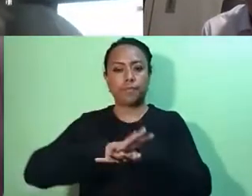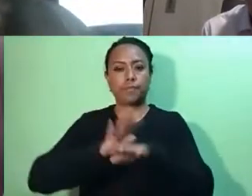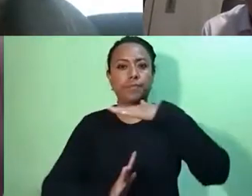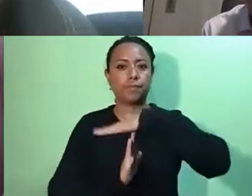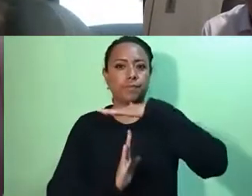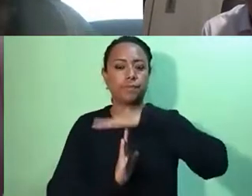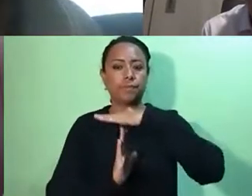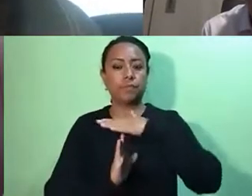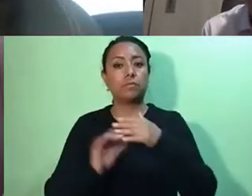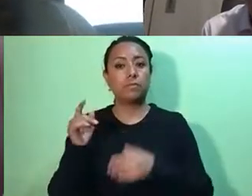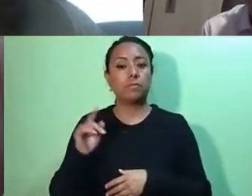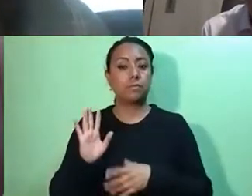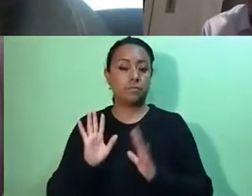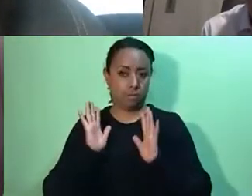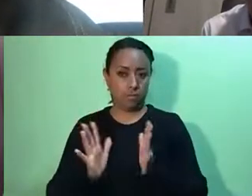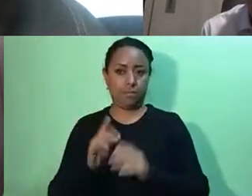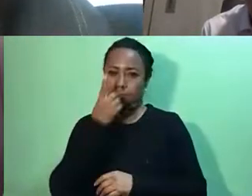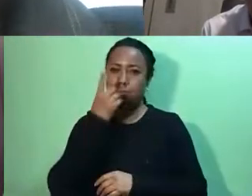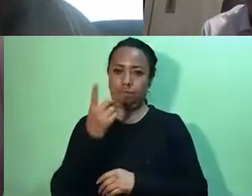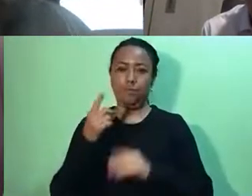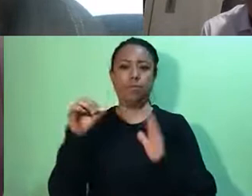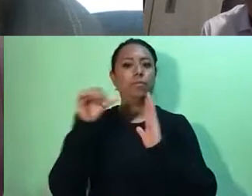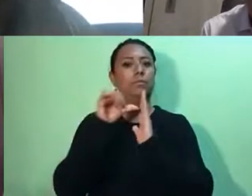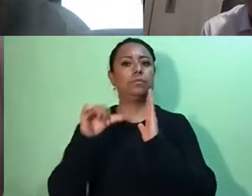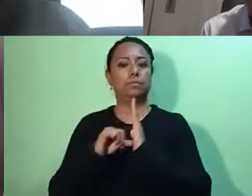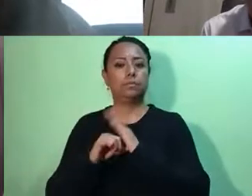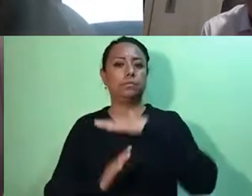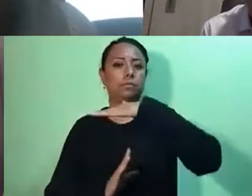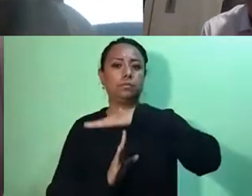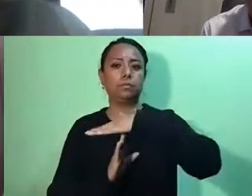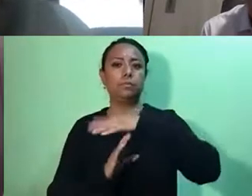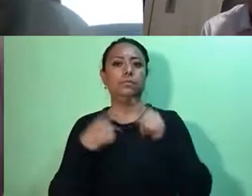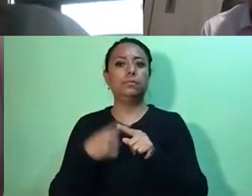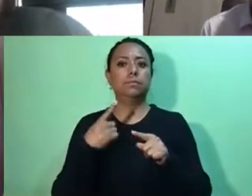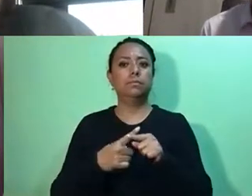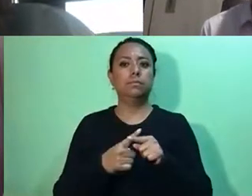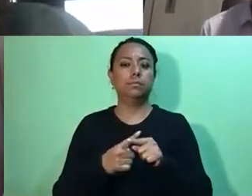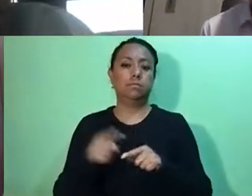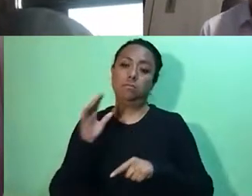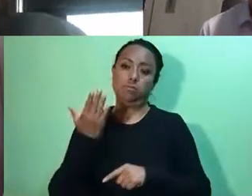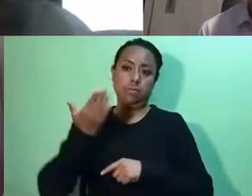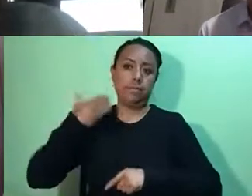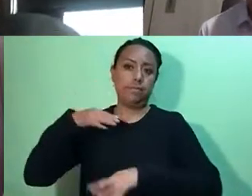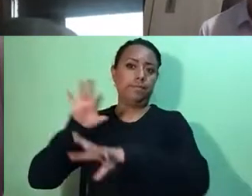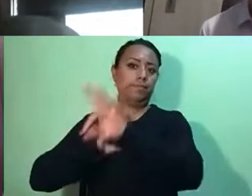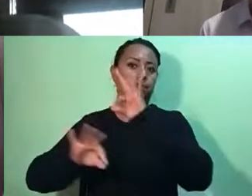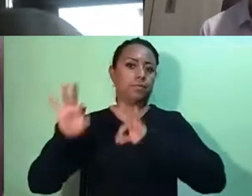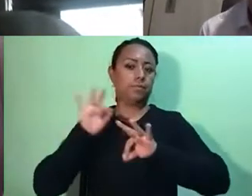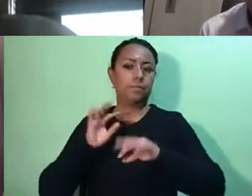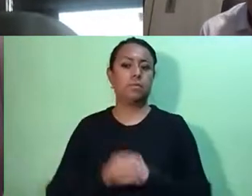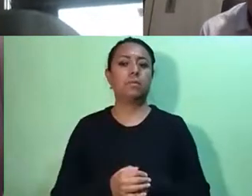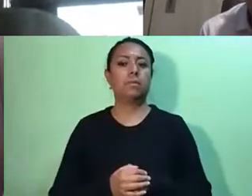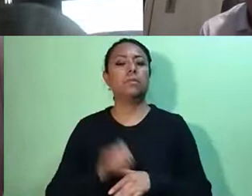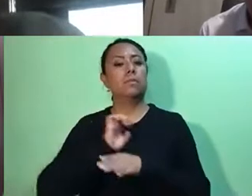lo señala el artículo, que los integrantes de la mesa tienen que ser los electos. Entonces hubo en la